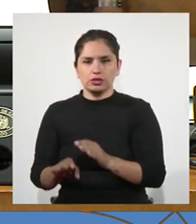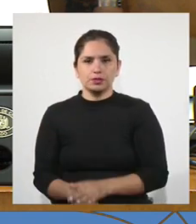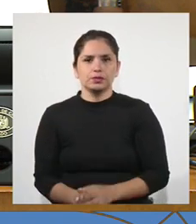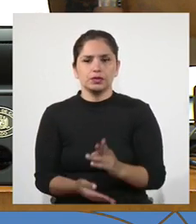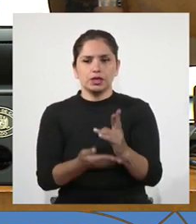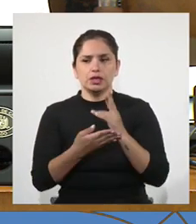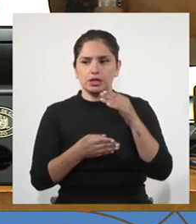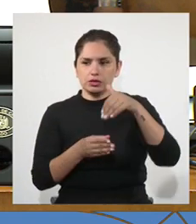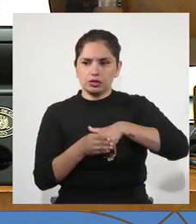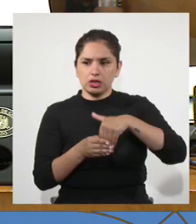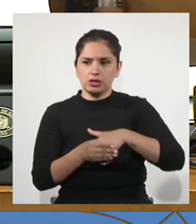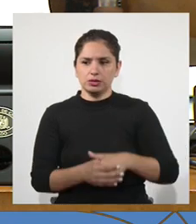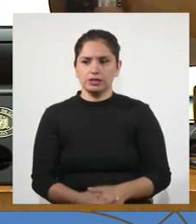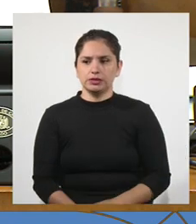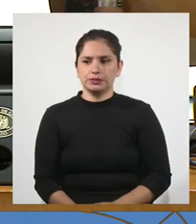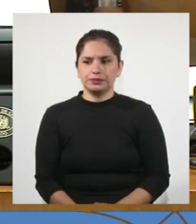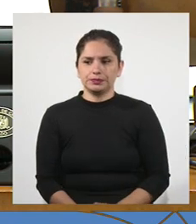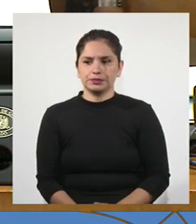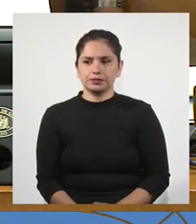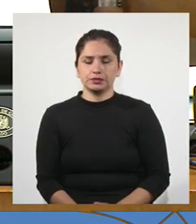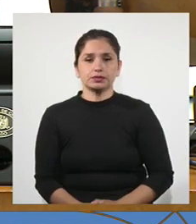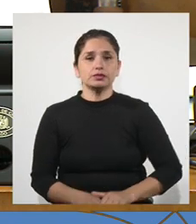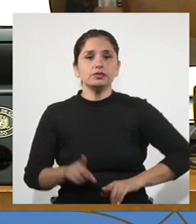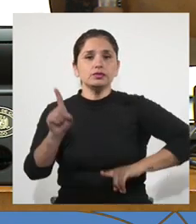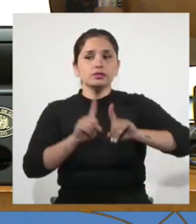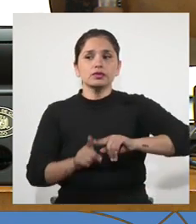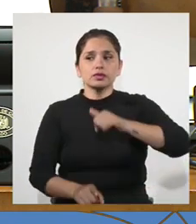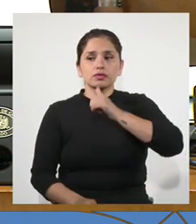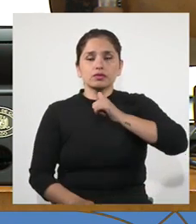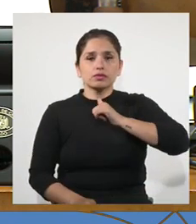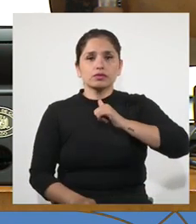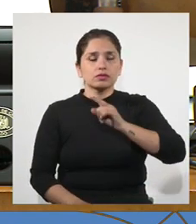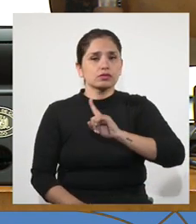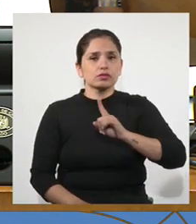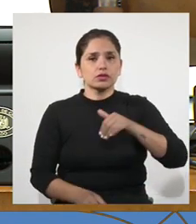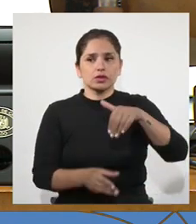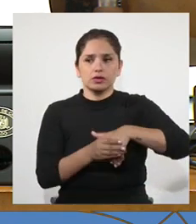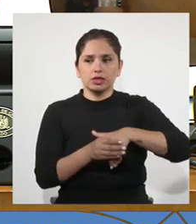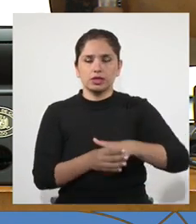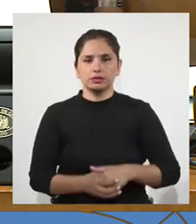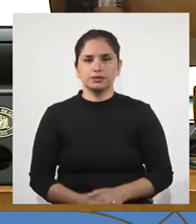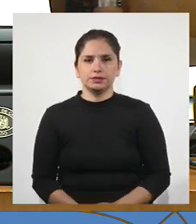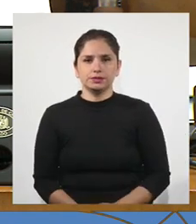¿Resultado de la votación? ¿Alguna señora senadora o señor senador no ha emitido su voto?